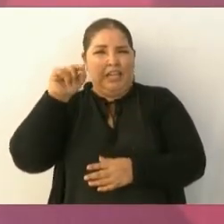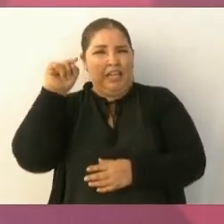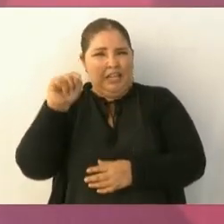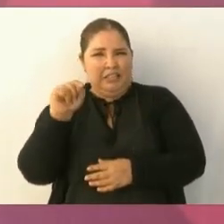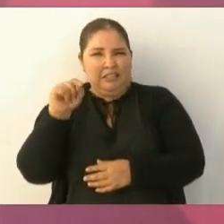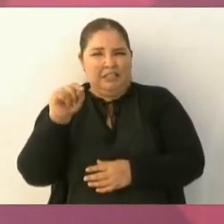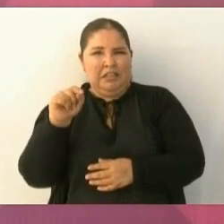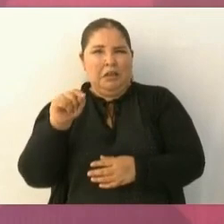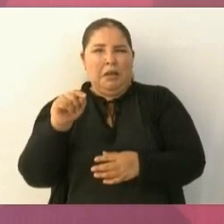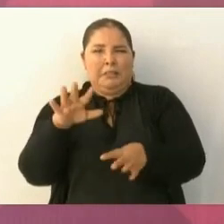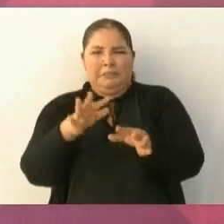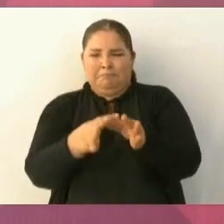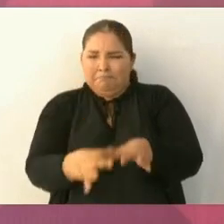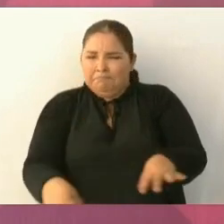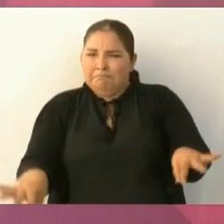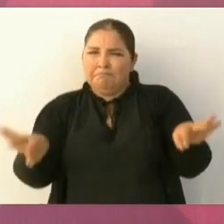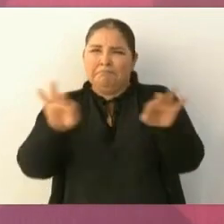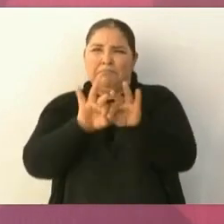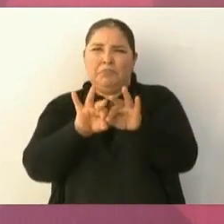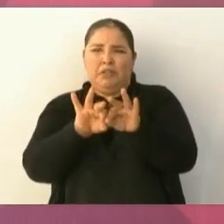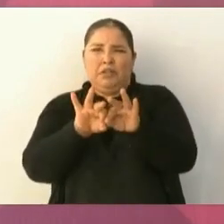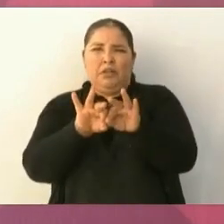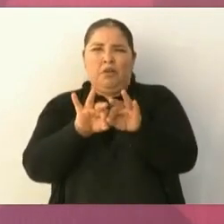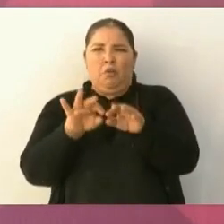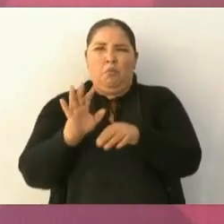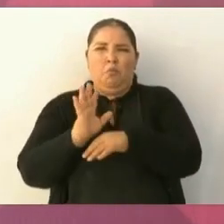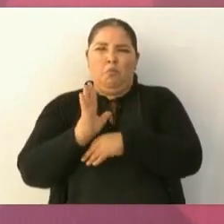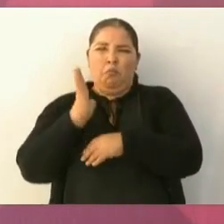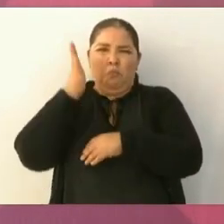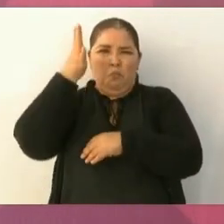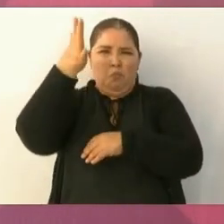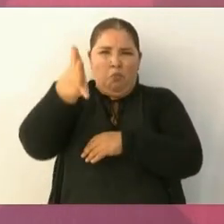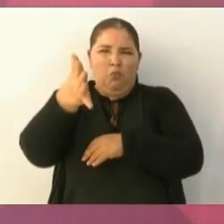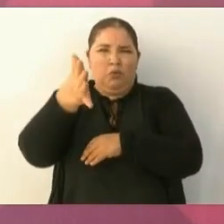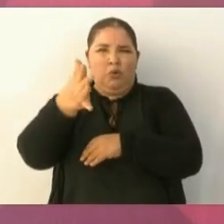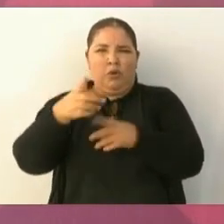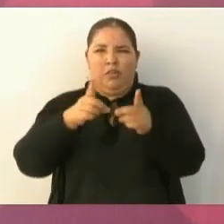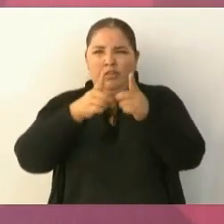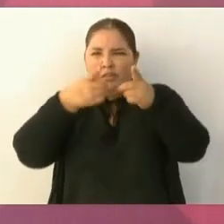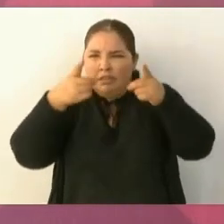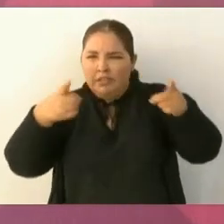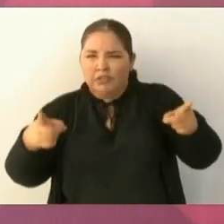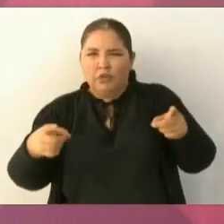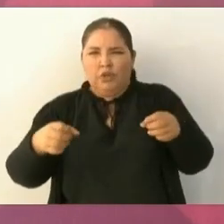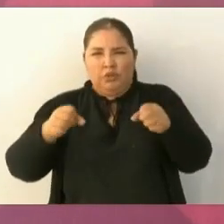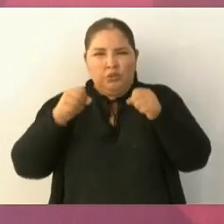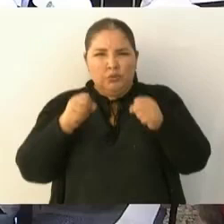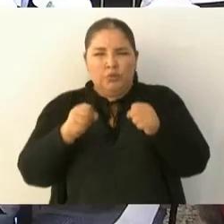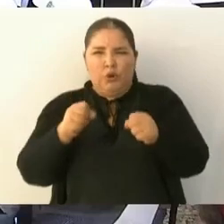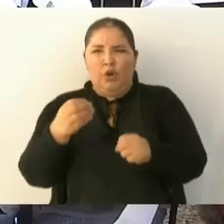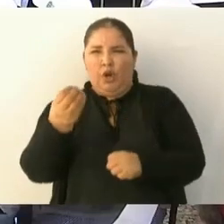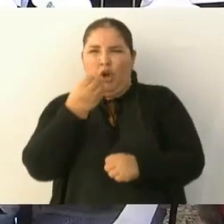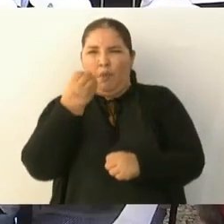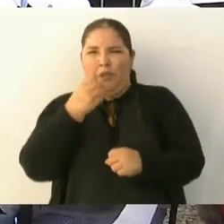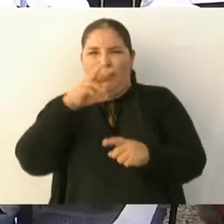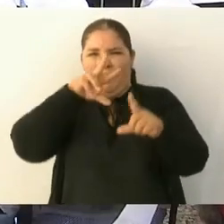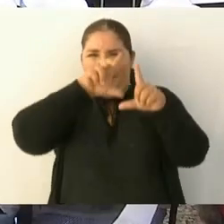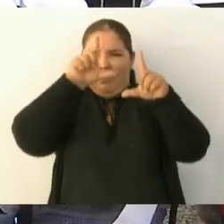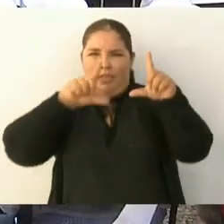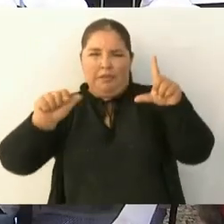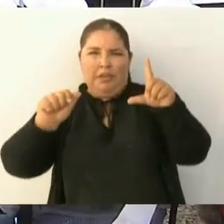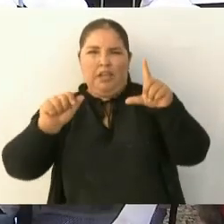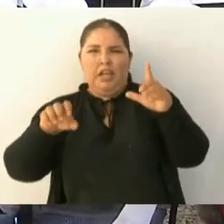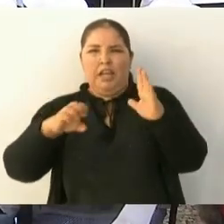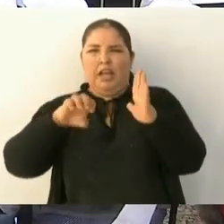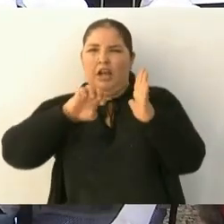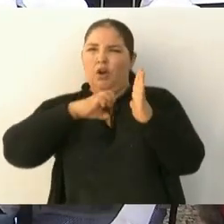una estructura. Será un verdadero catalizador para el desarrollo, la seguridad alimentaria del país y la economía de la